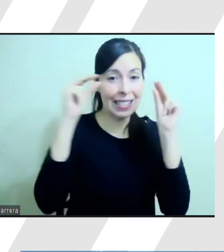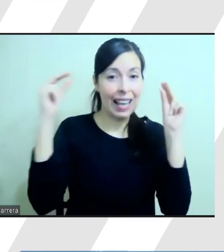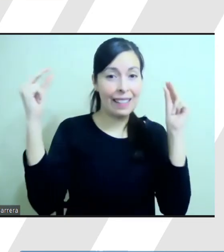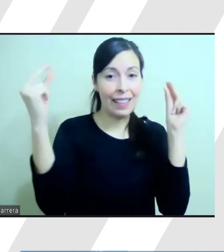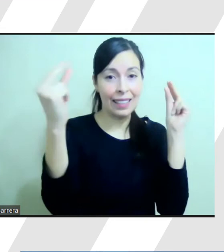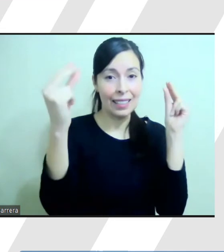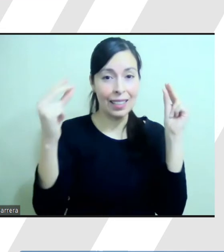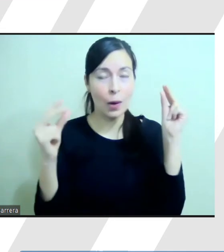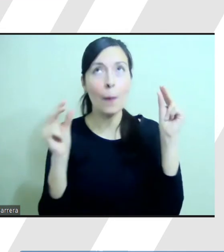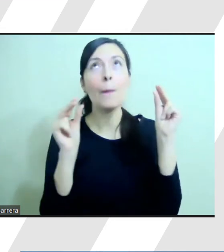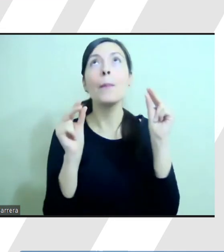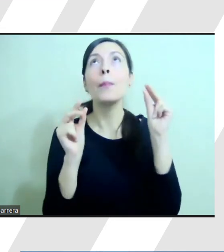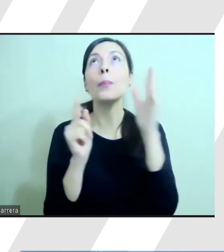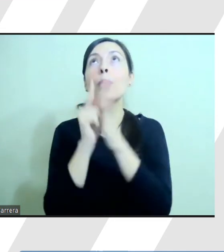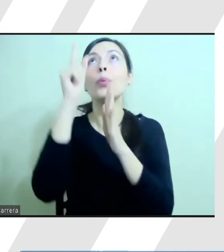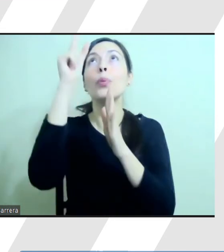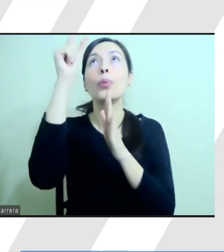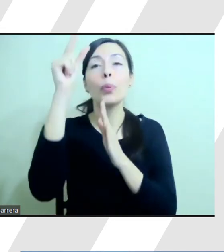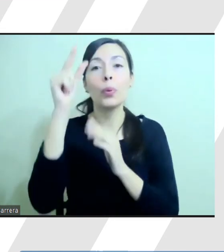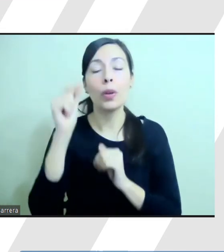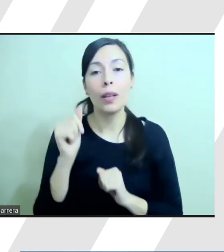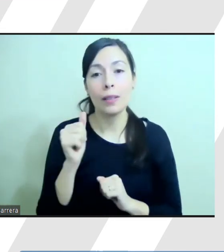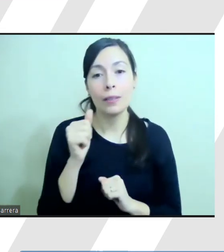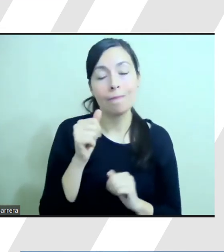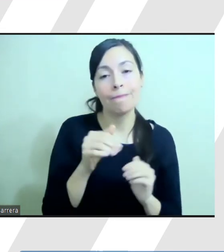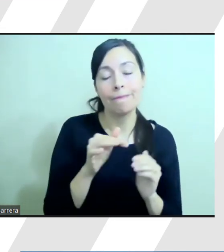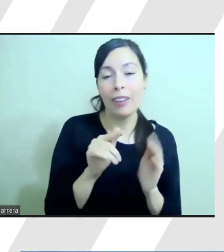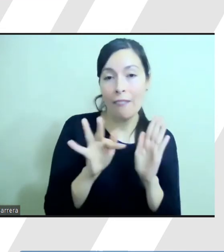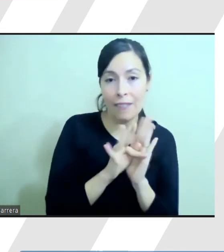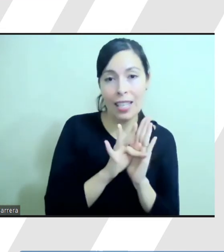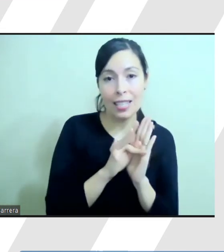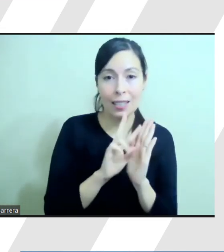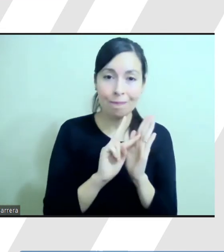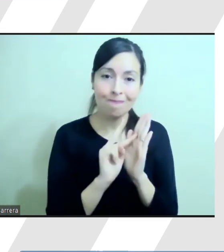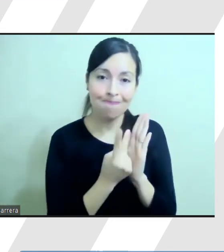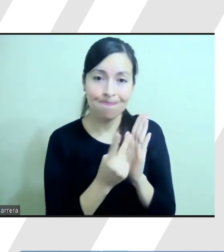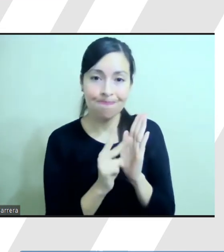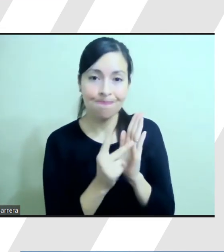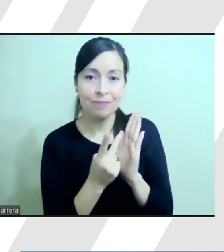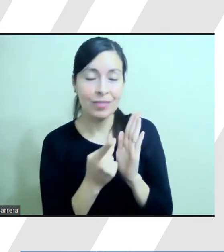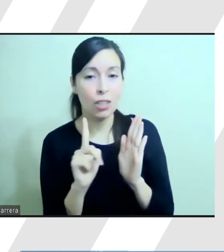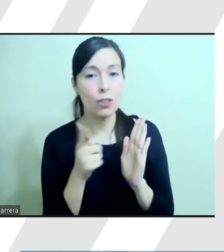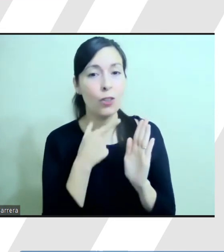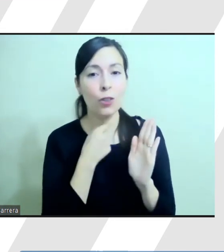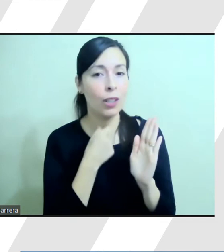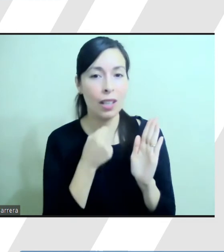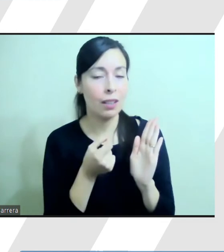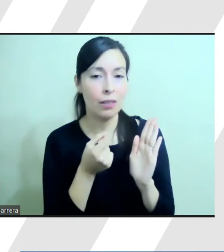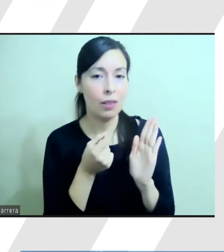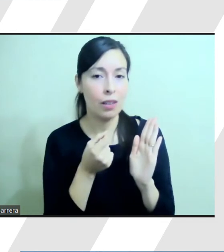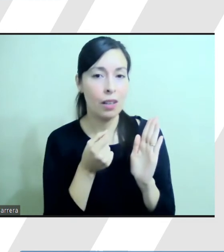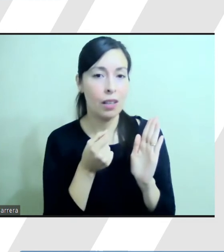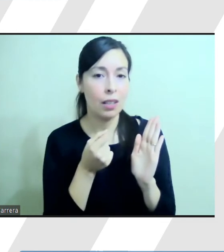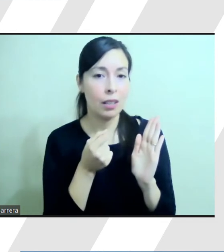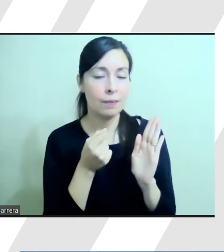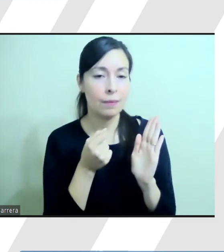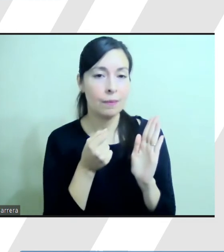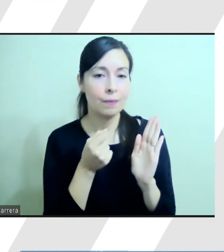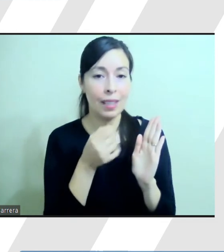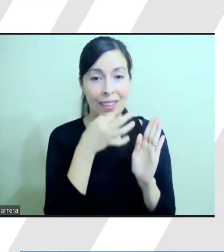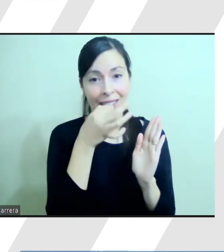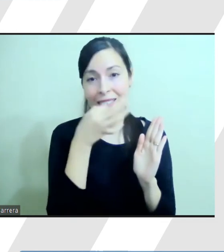órbita, están sujetos a una continua recalendarización y no quiero ahora hacer algo impropio y